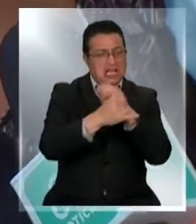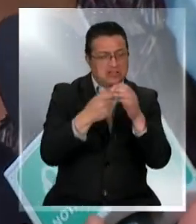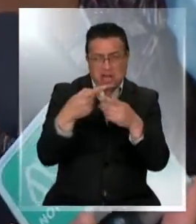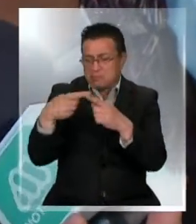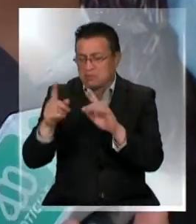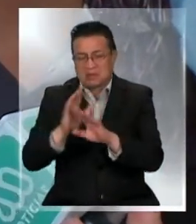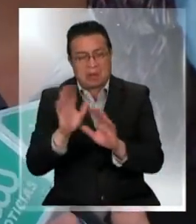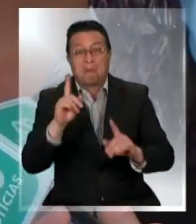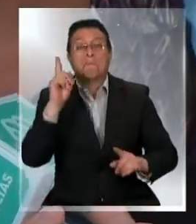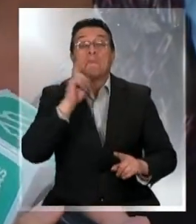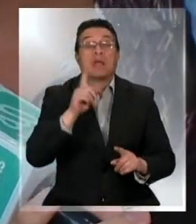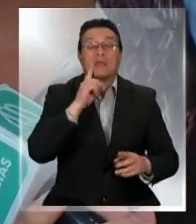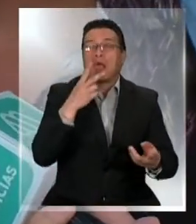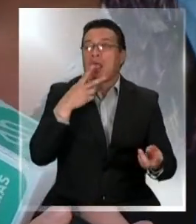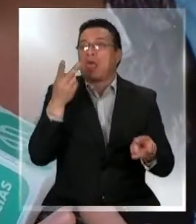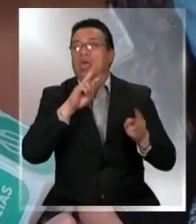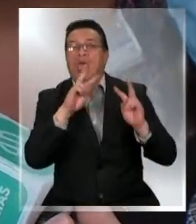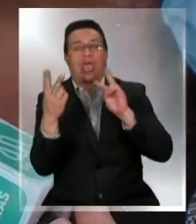ni ando mintiendo respecto